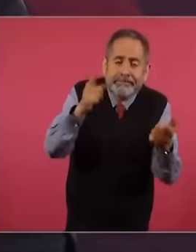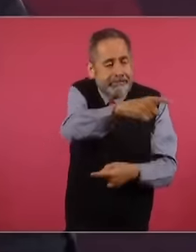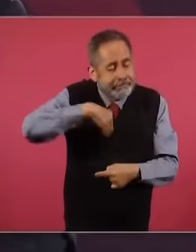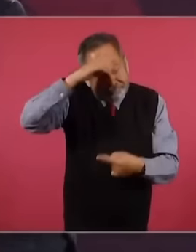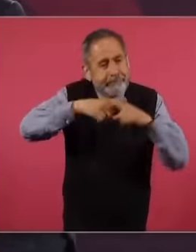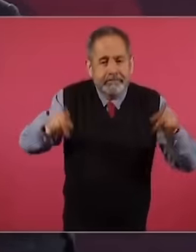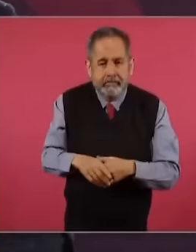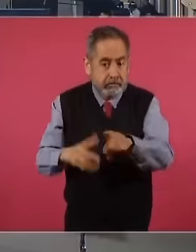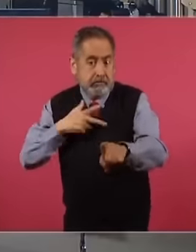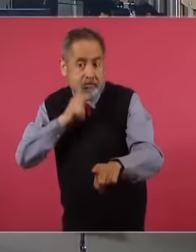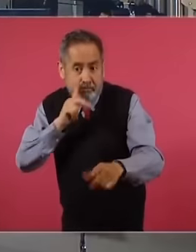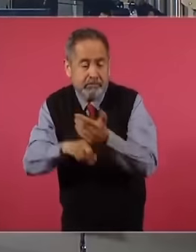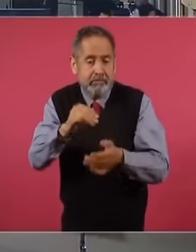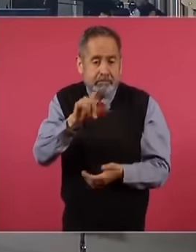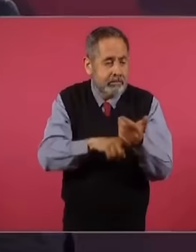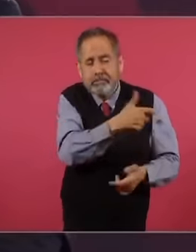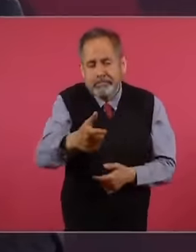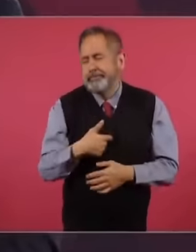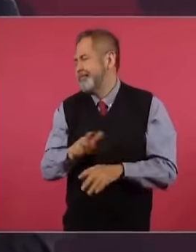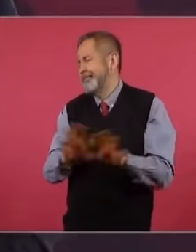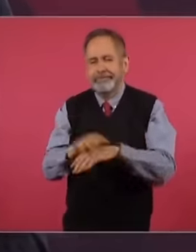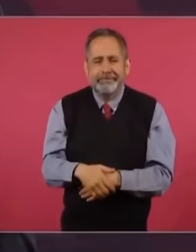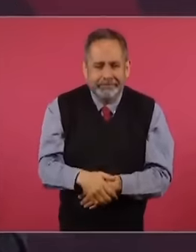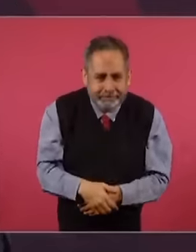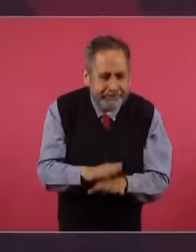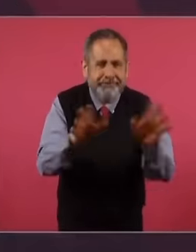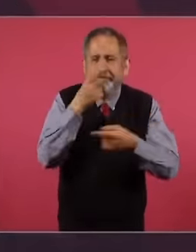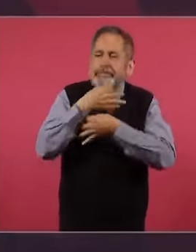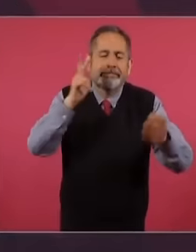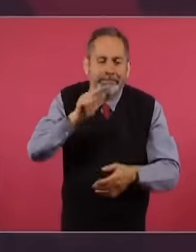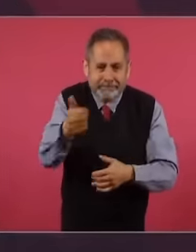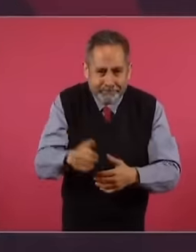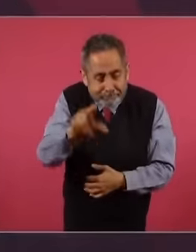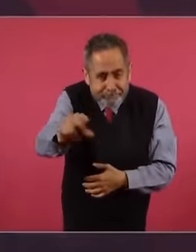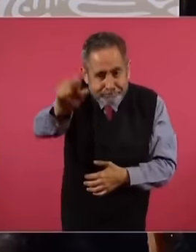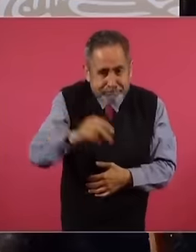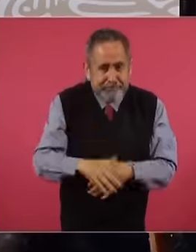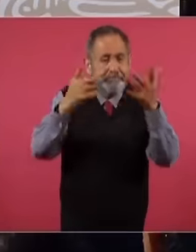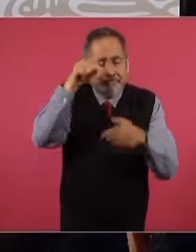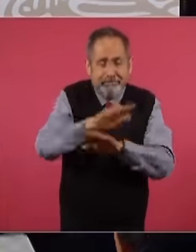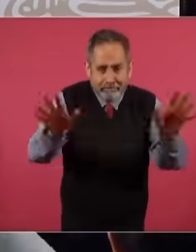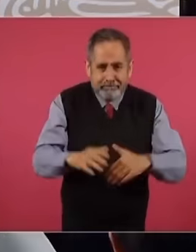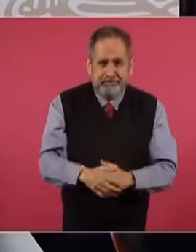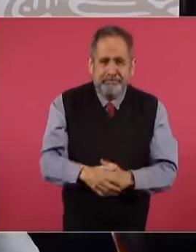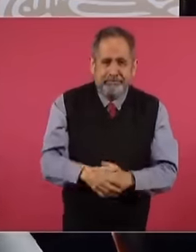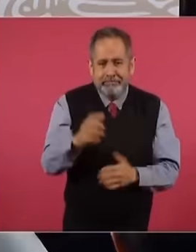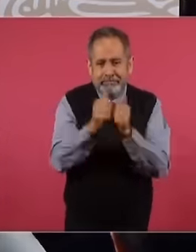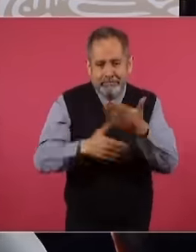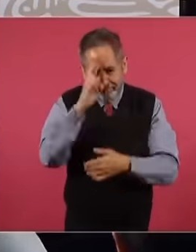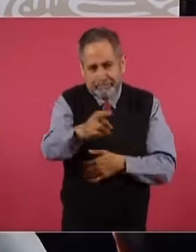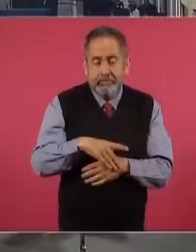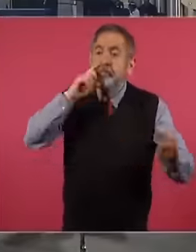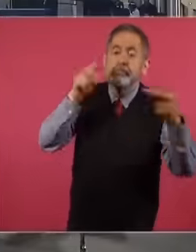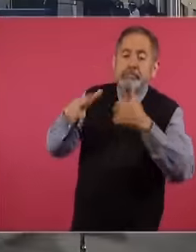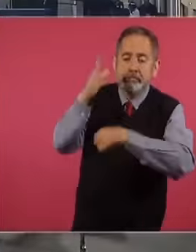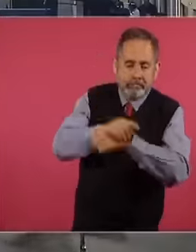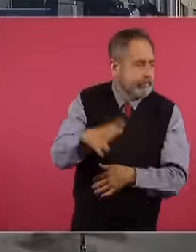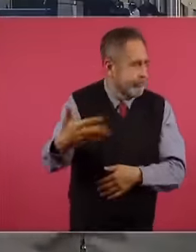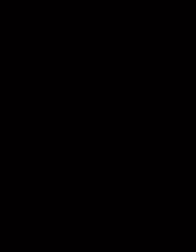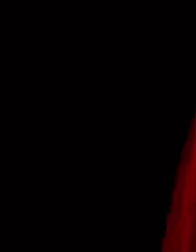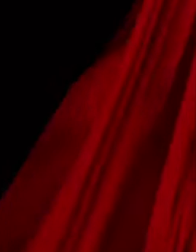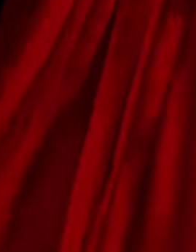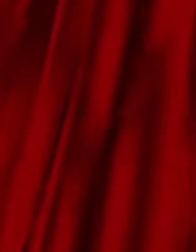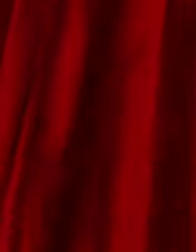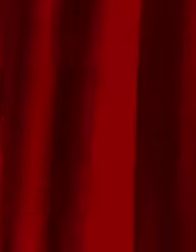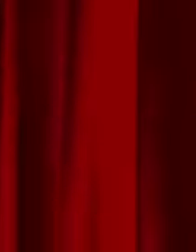disentir. Pero si usted tiene pruebas que a mí me paga Manlio o no, Claudio, no, que sea, no. Adelante, no, díganlas. No. Y un aplauso para ti. Gracias, y todo nuestro respeto. Nos vemos en 15 días. Ándale.